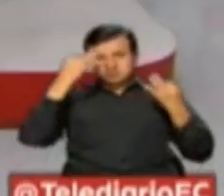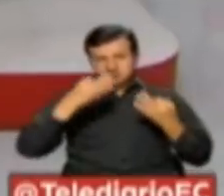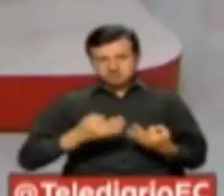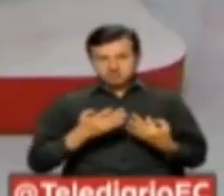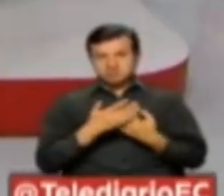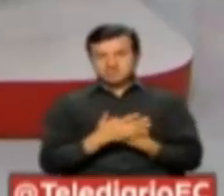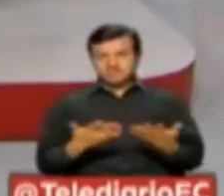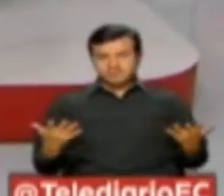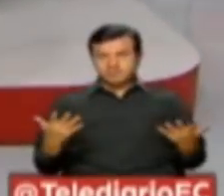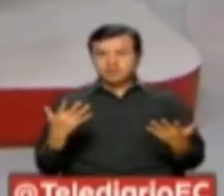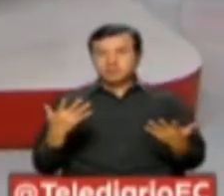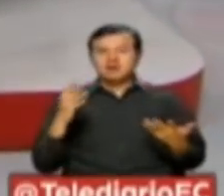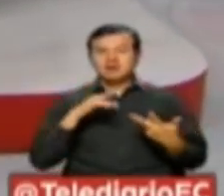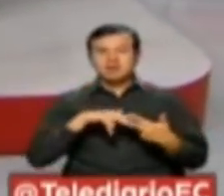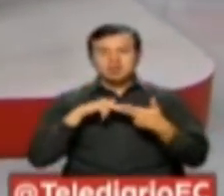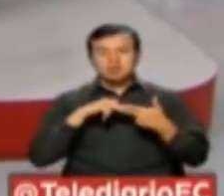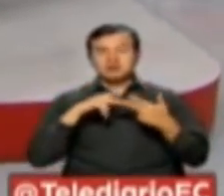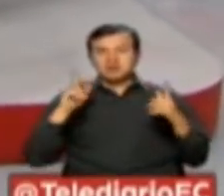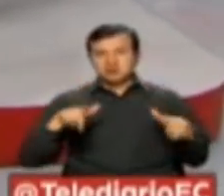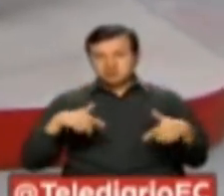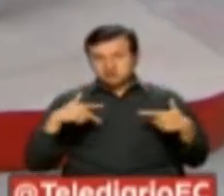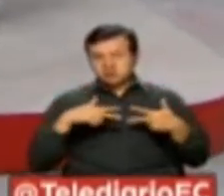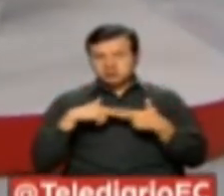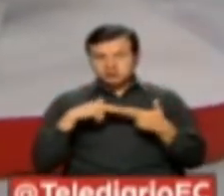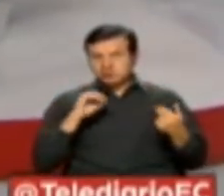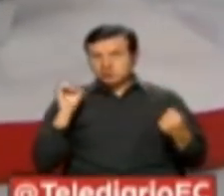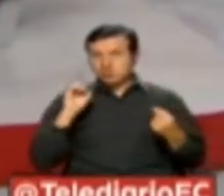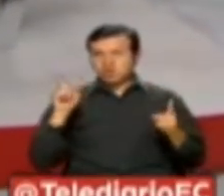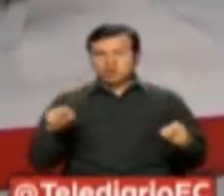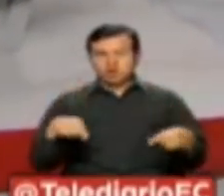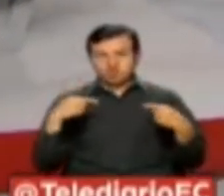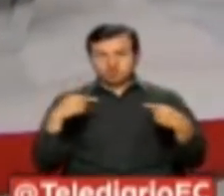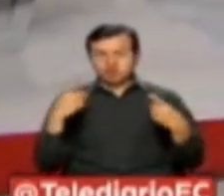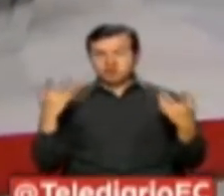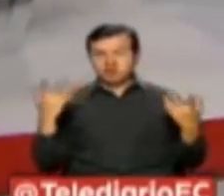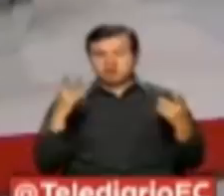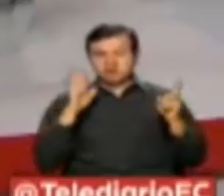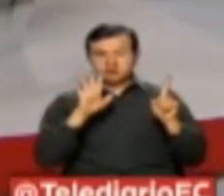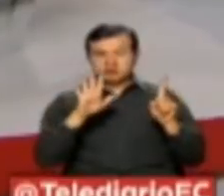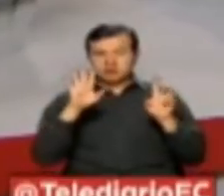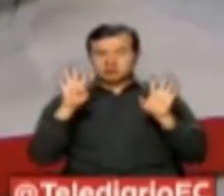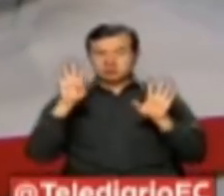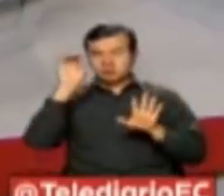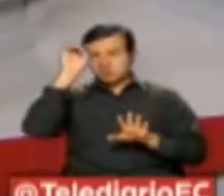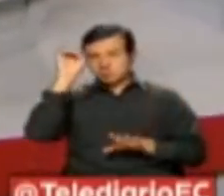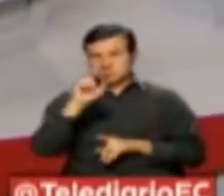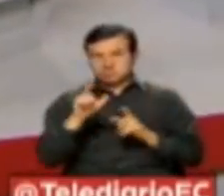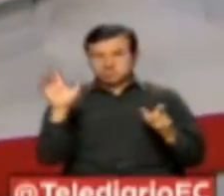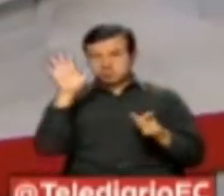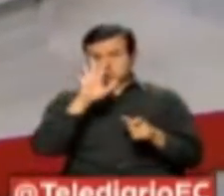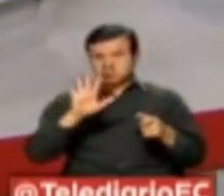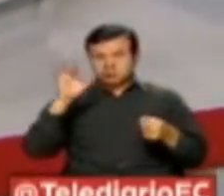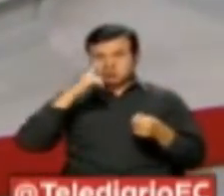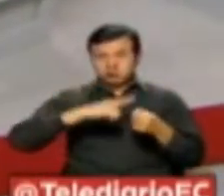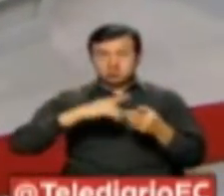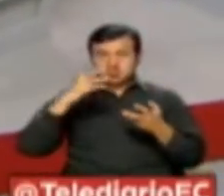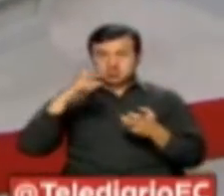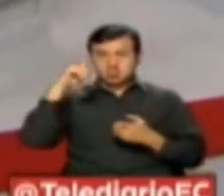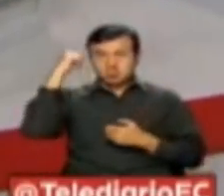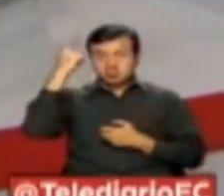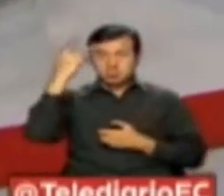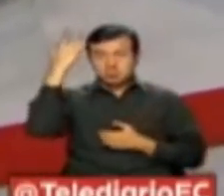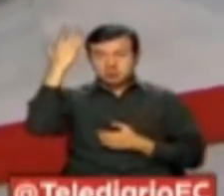y que tenga una buena relación con lenin moreno o que sea de oposición el 69% de los quiteños queremos que el próximo alcalde